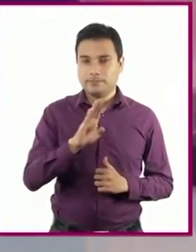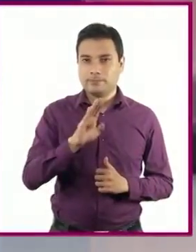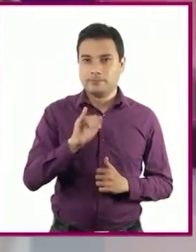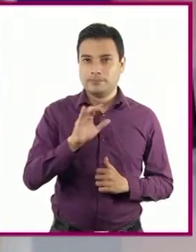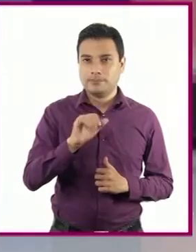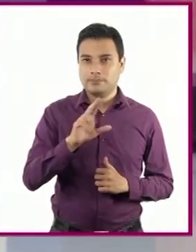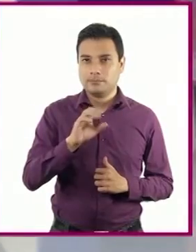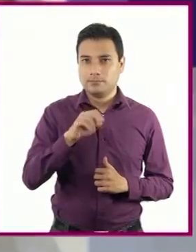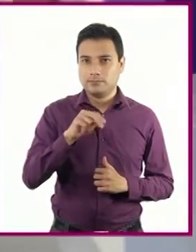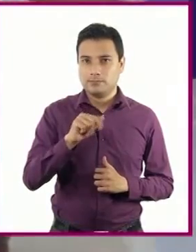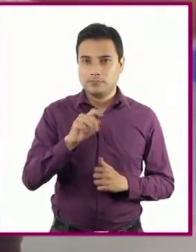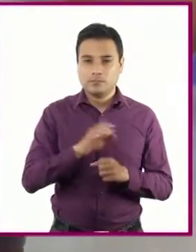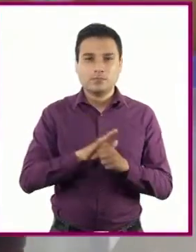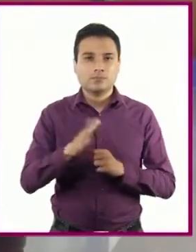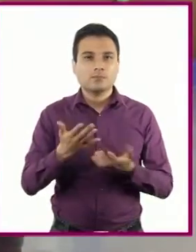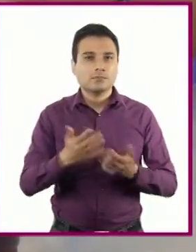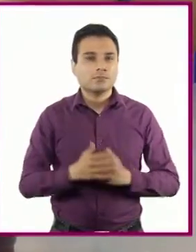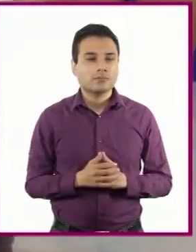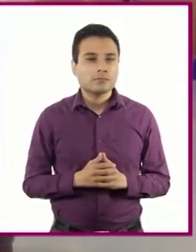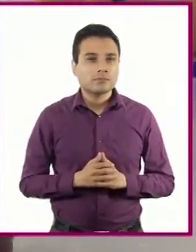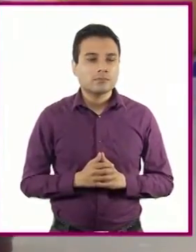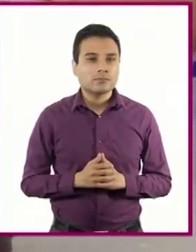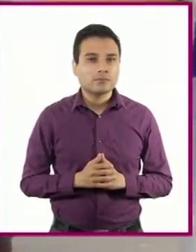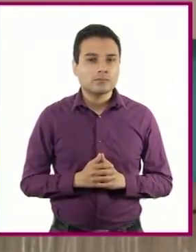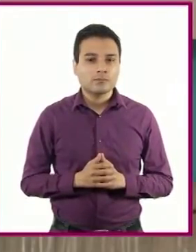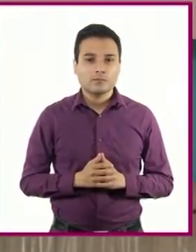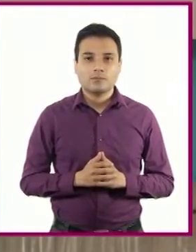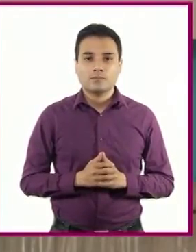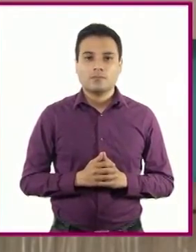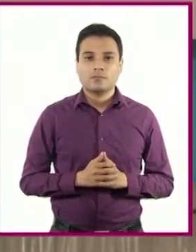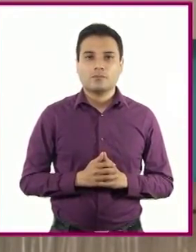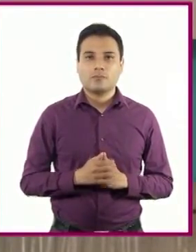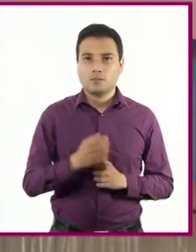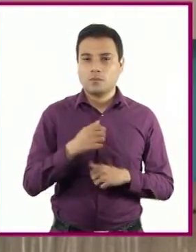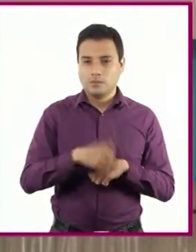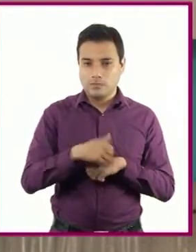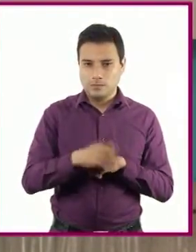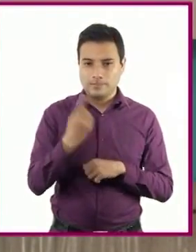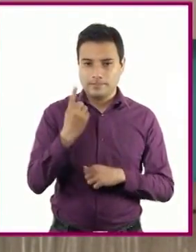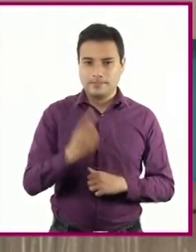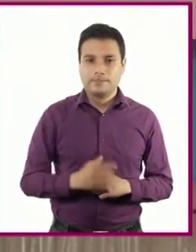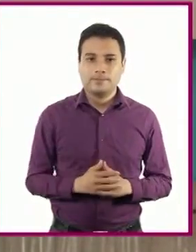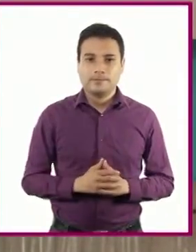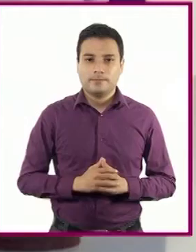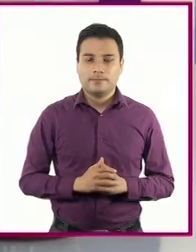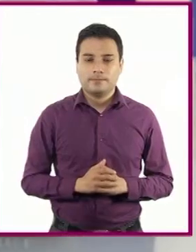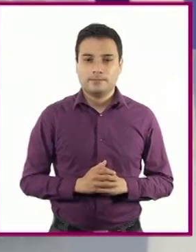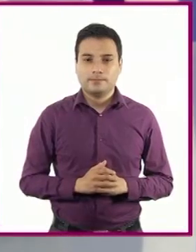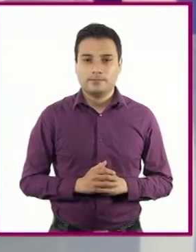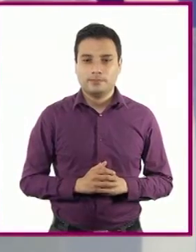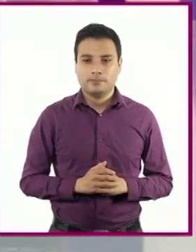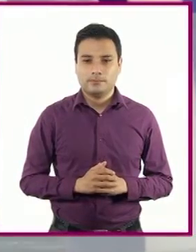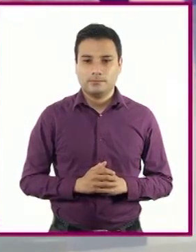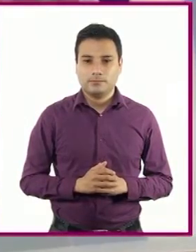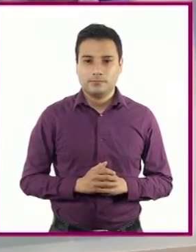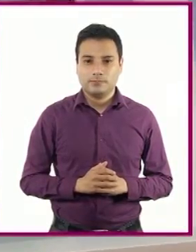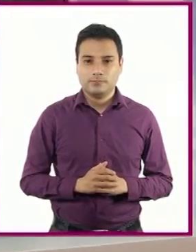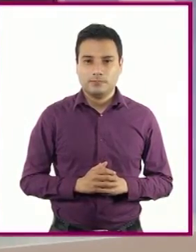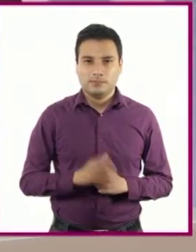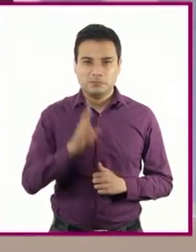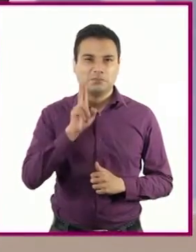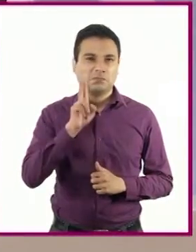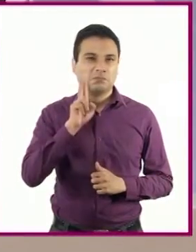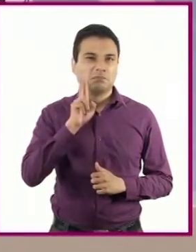sodio. Maestro, ¿cuál basaríamos primero? El hidróxido de magnesio, de favor. El hidróxido de magnesio a uno de los vasos, sí,